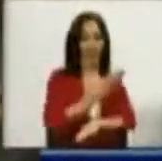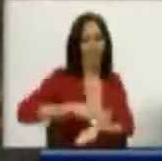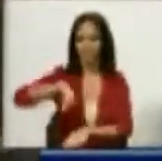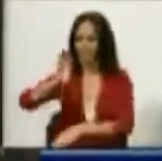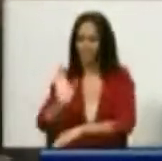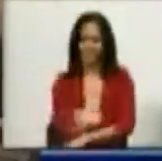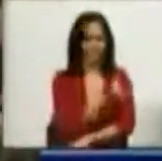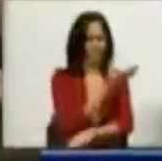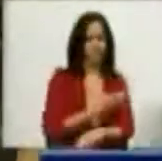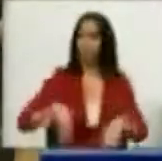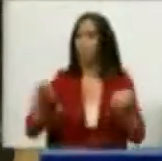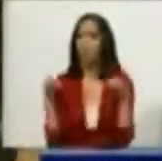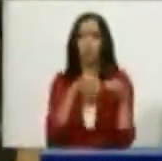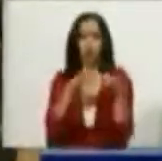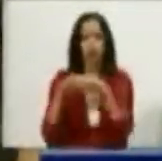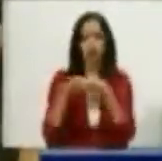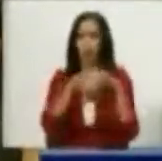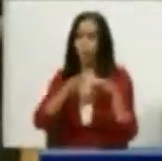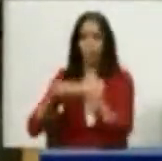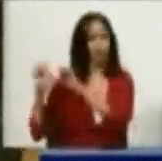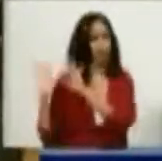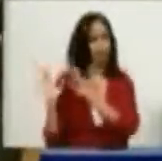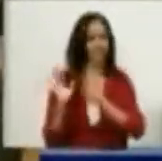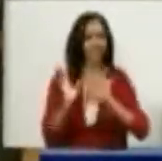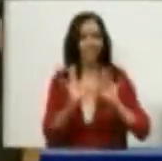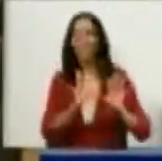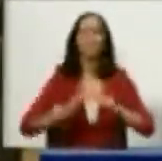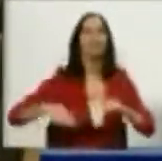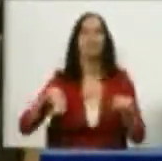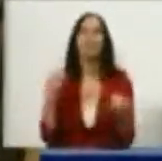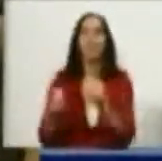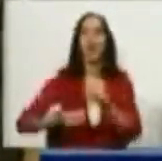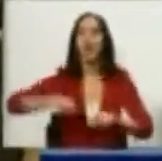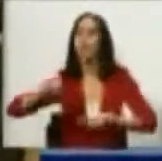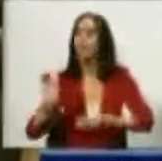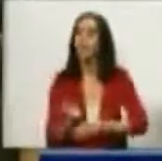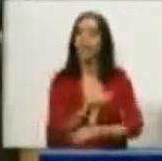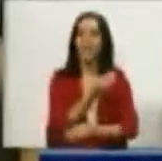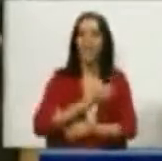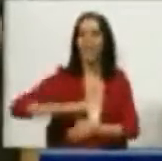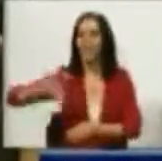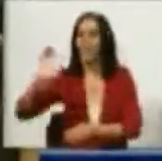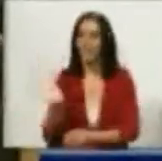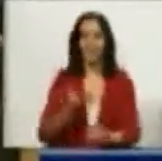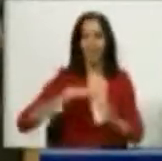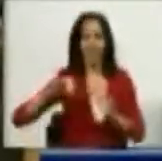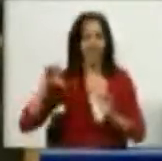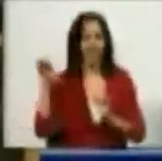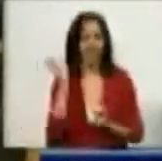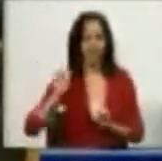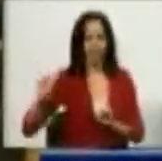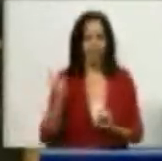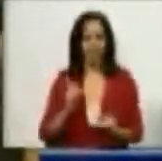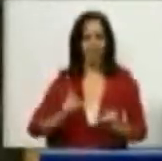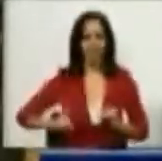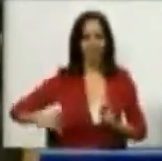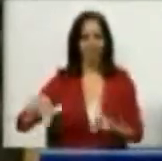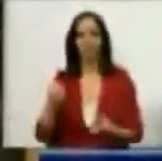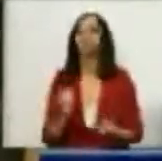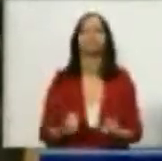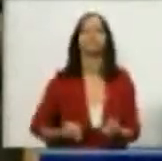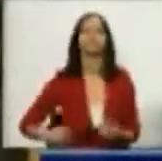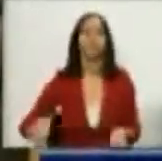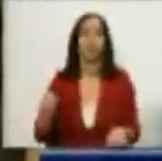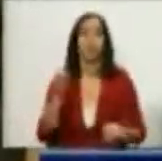como el grupo Barrio Obrero quién la toca como es la muñeca tocar